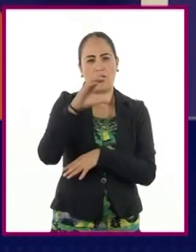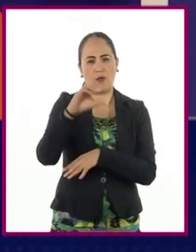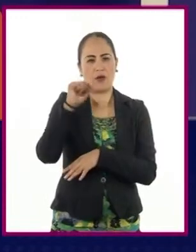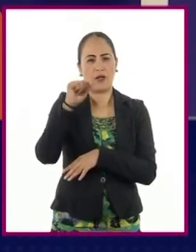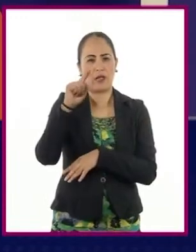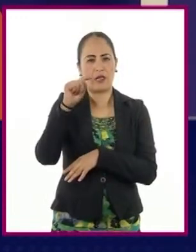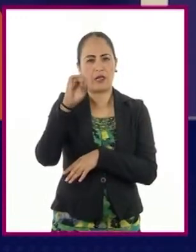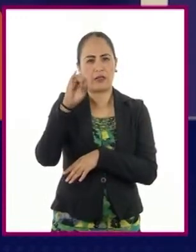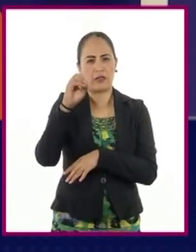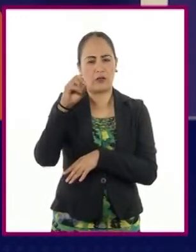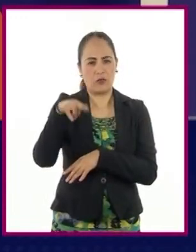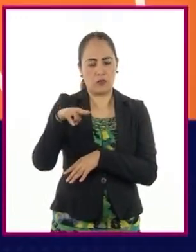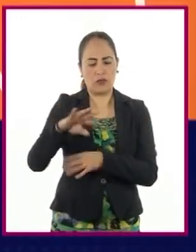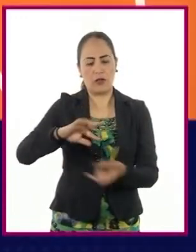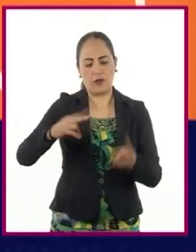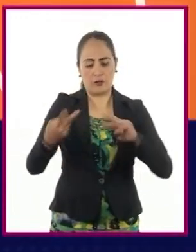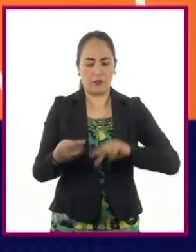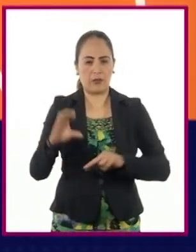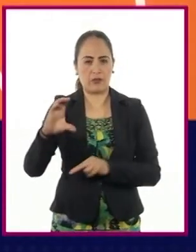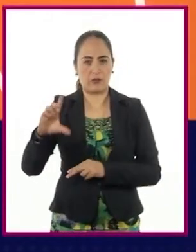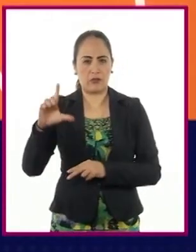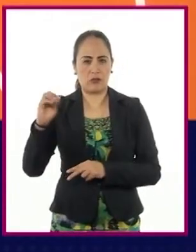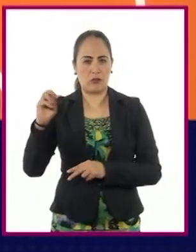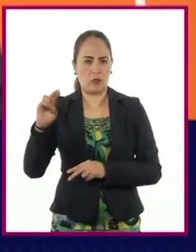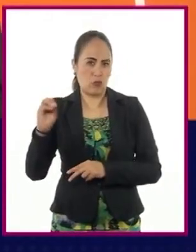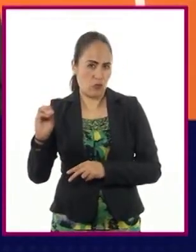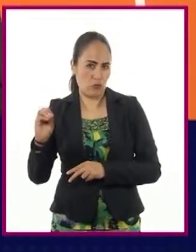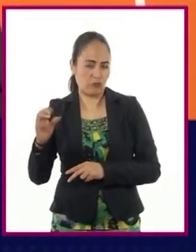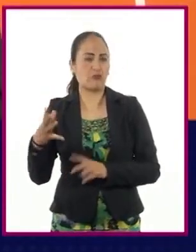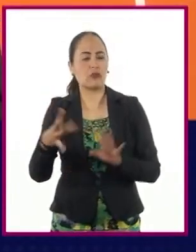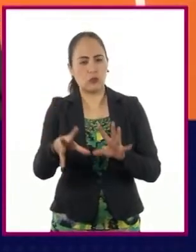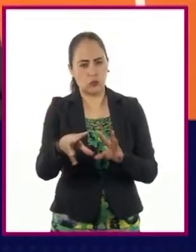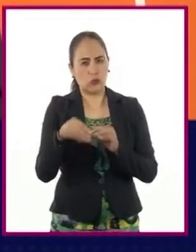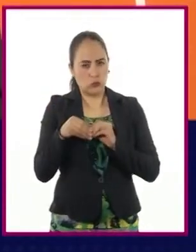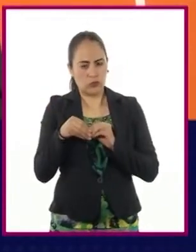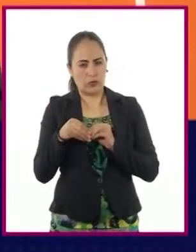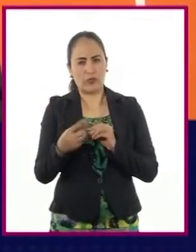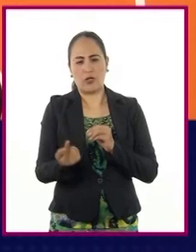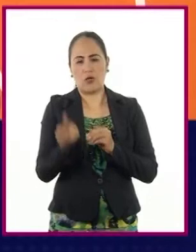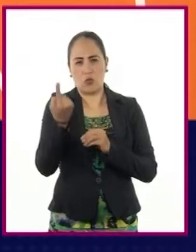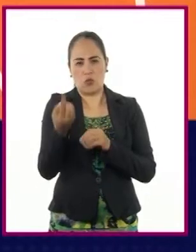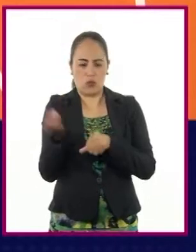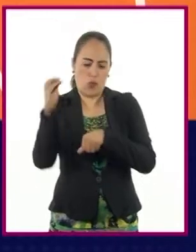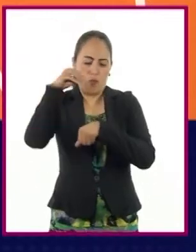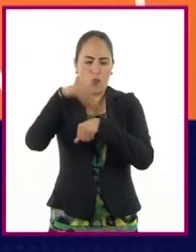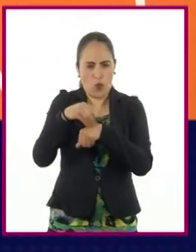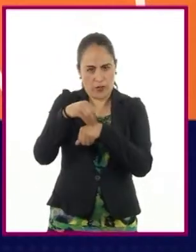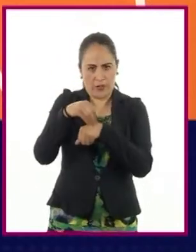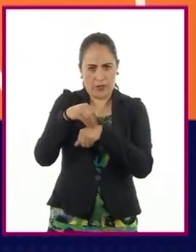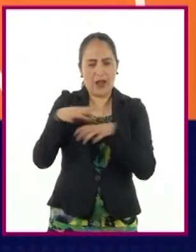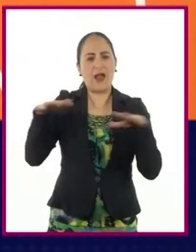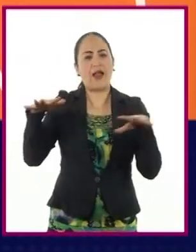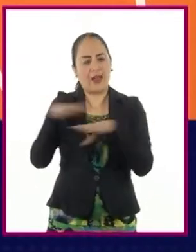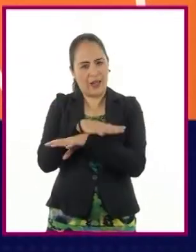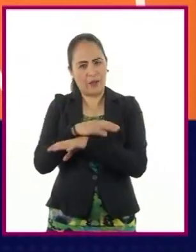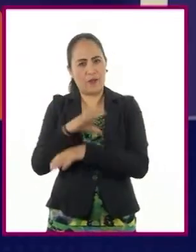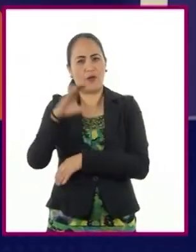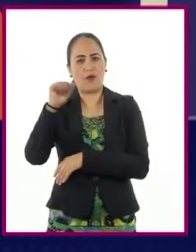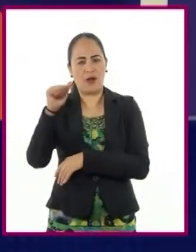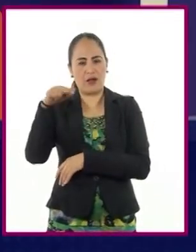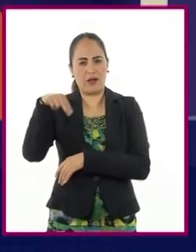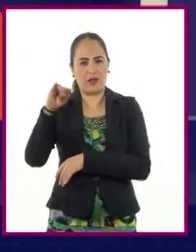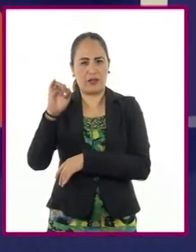¿Y qué es más fácil para el cloro? Correcto, ganar un electrón de valencia, por lo que se convierte en un